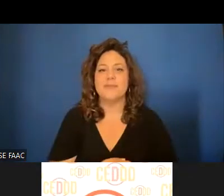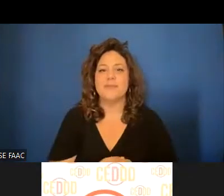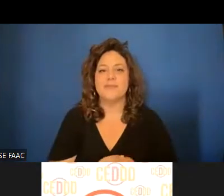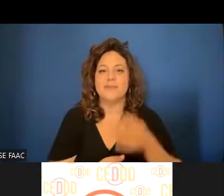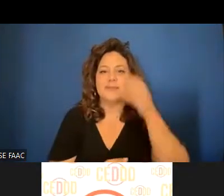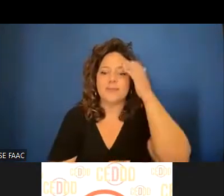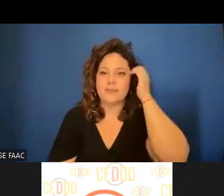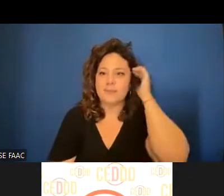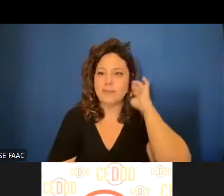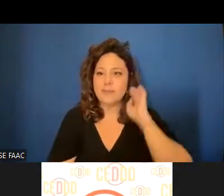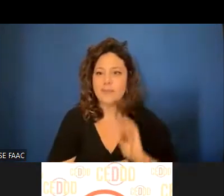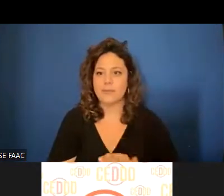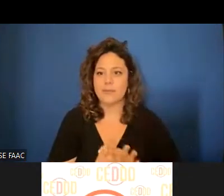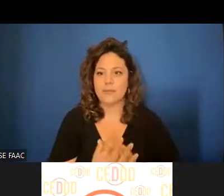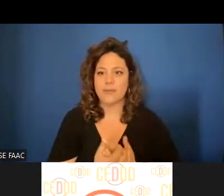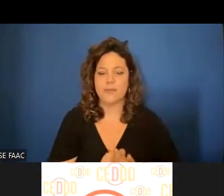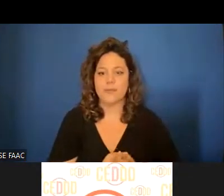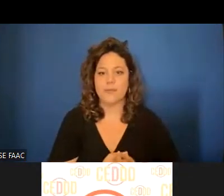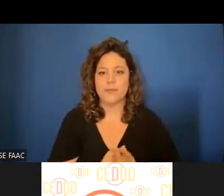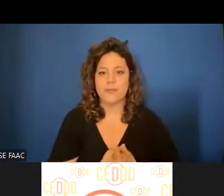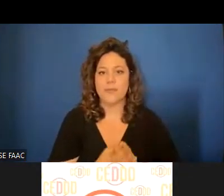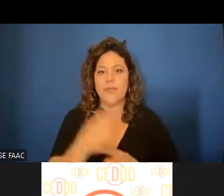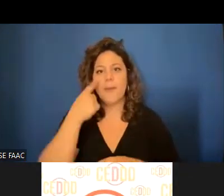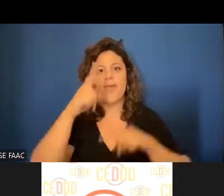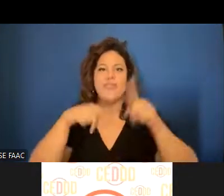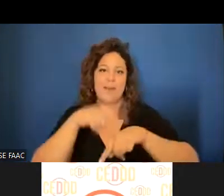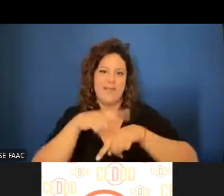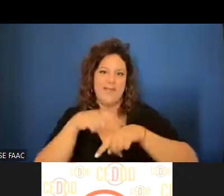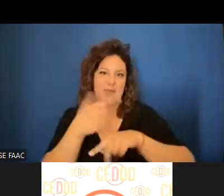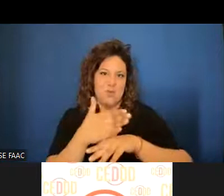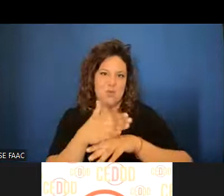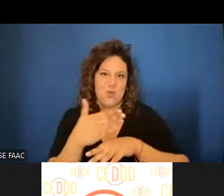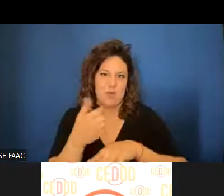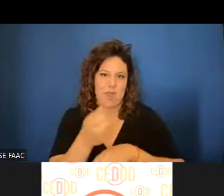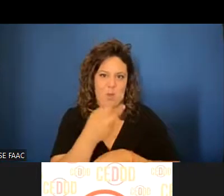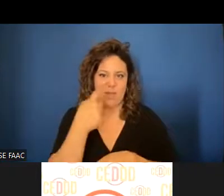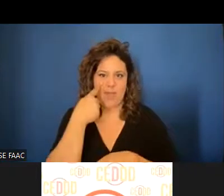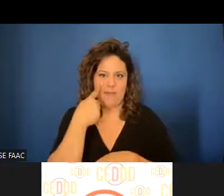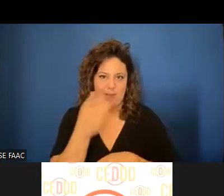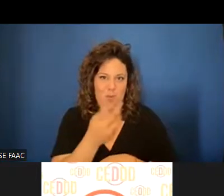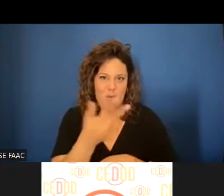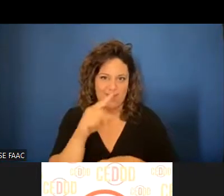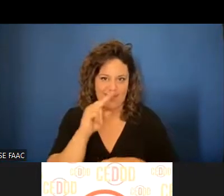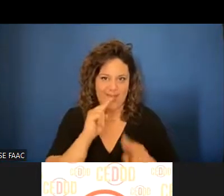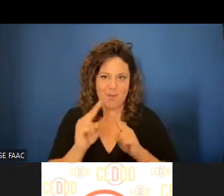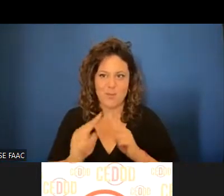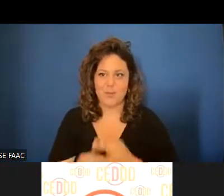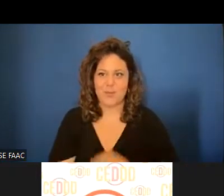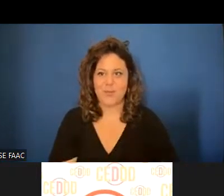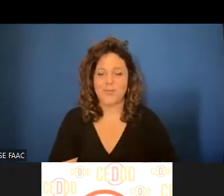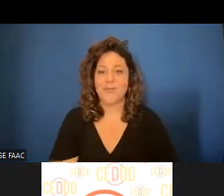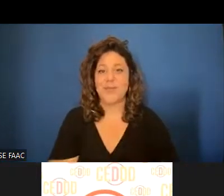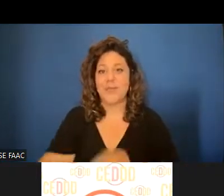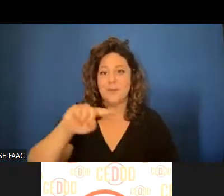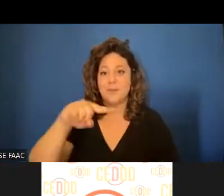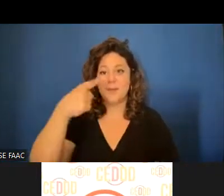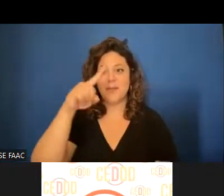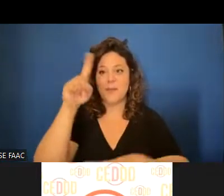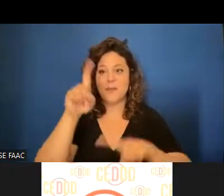la administración que sea competente en la materia concreta, ¿vale? Si es tema laboral, si es tema de transporte, la administración que